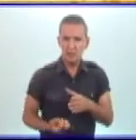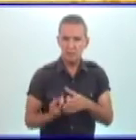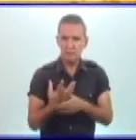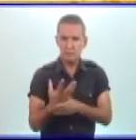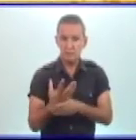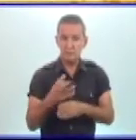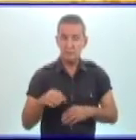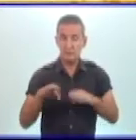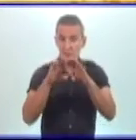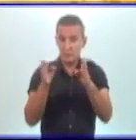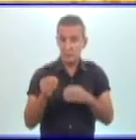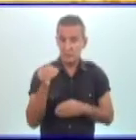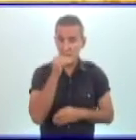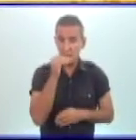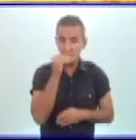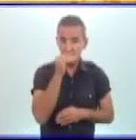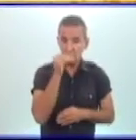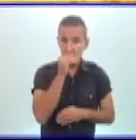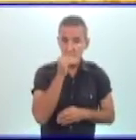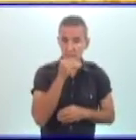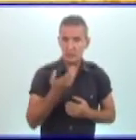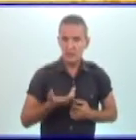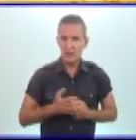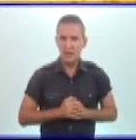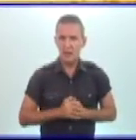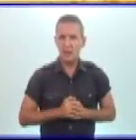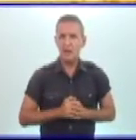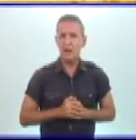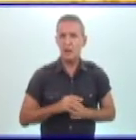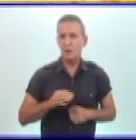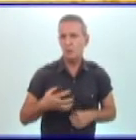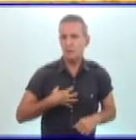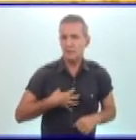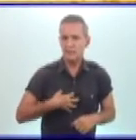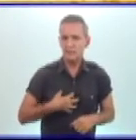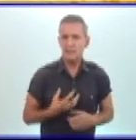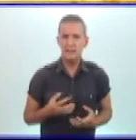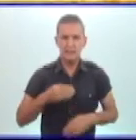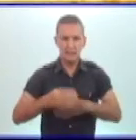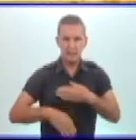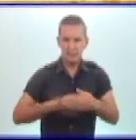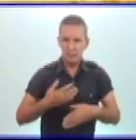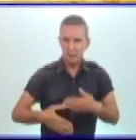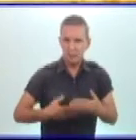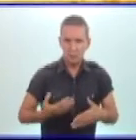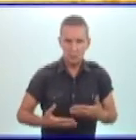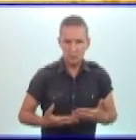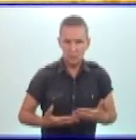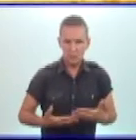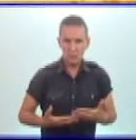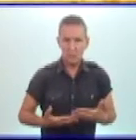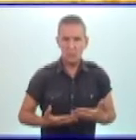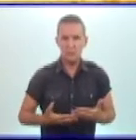moderno, aunque empañado de tragedia. ¿Qué implicaciones tuvo entre los siglos XVII y